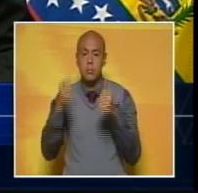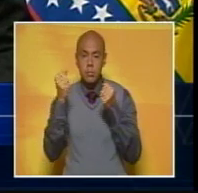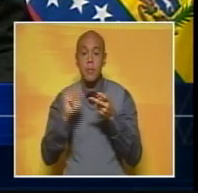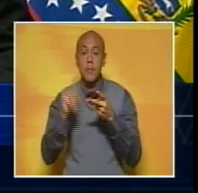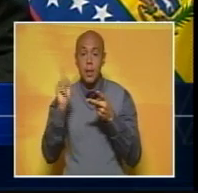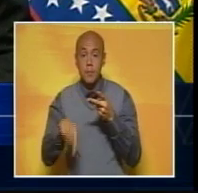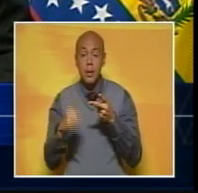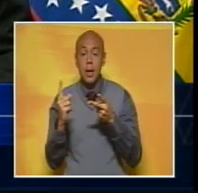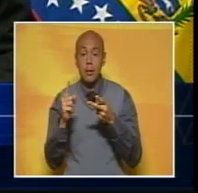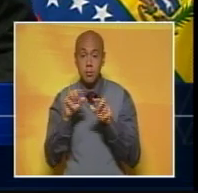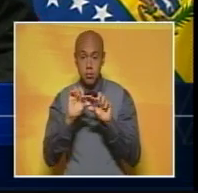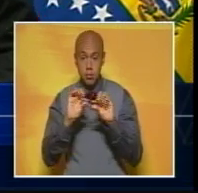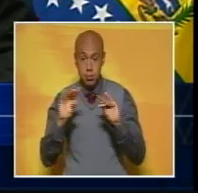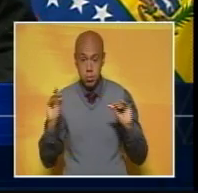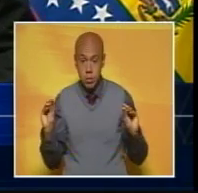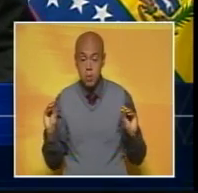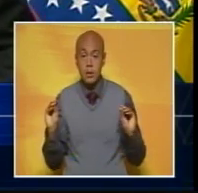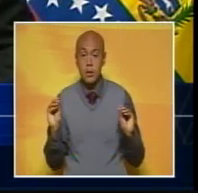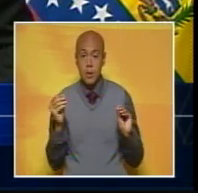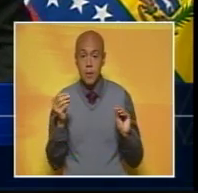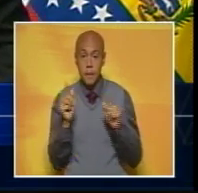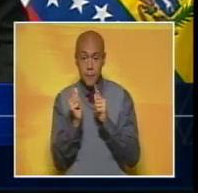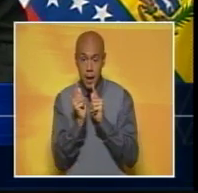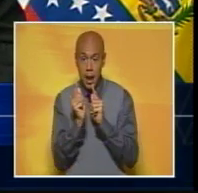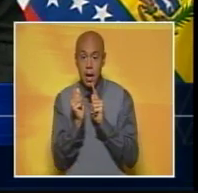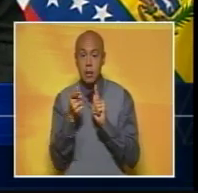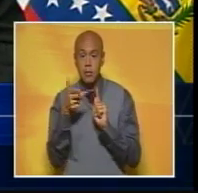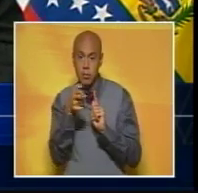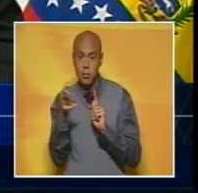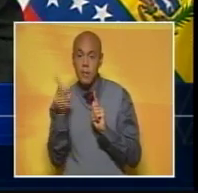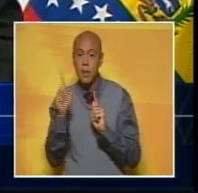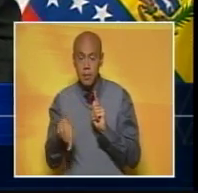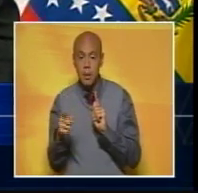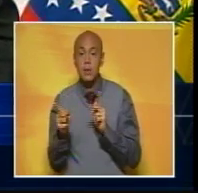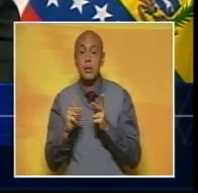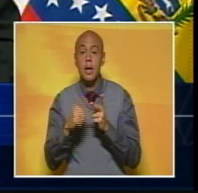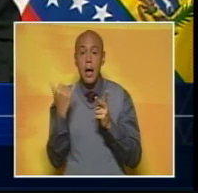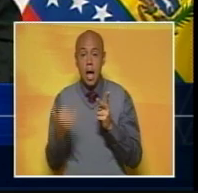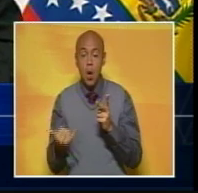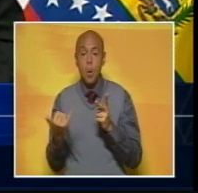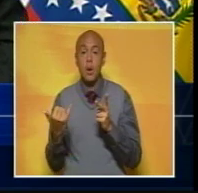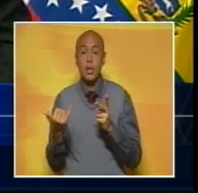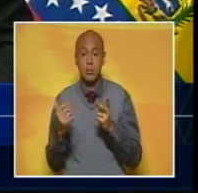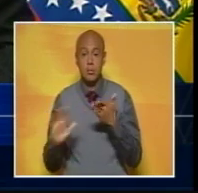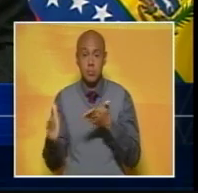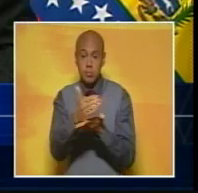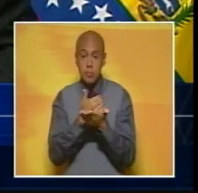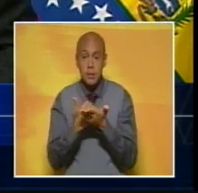31.155 municiones. Se han recuperado hasta la fecha